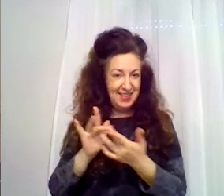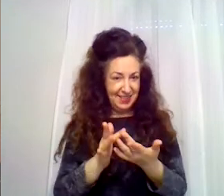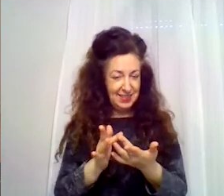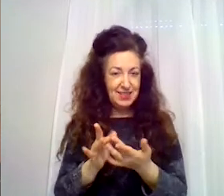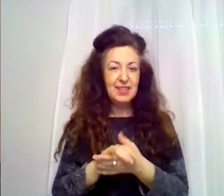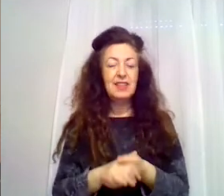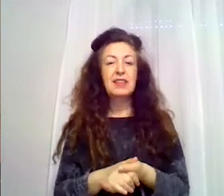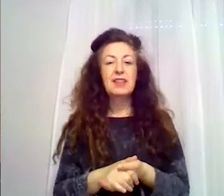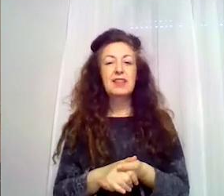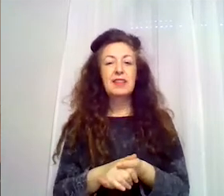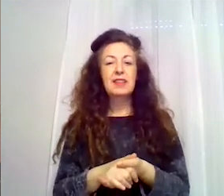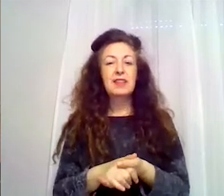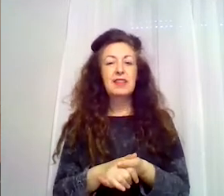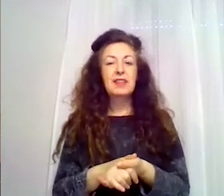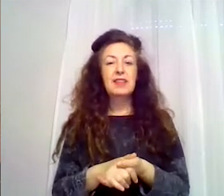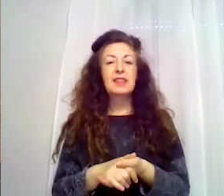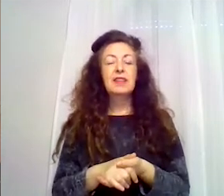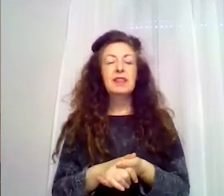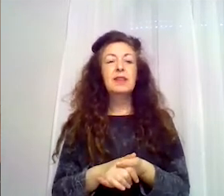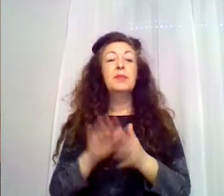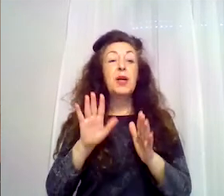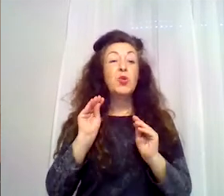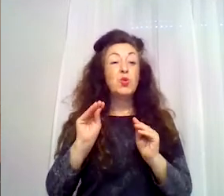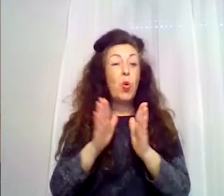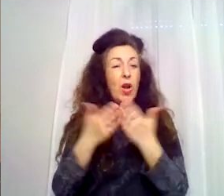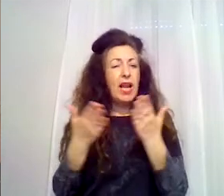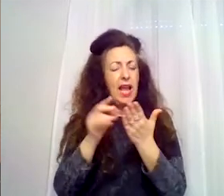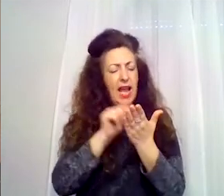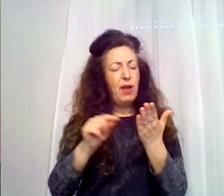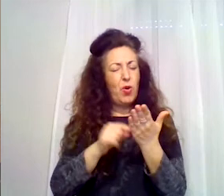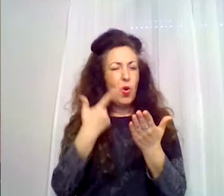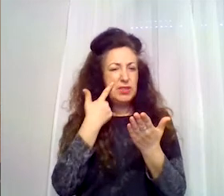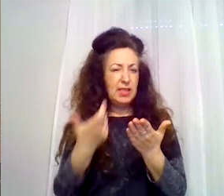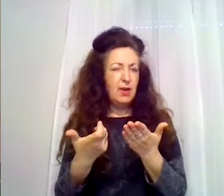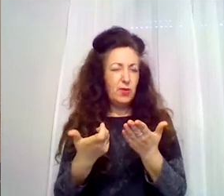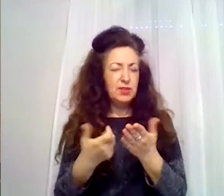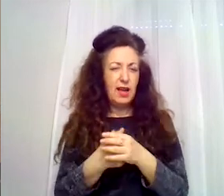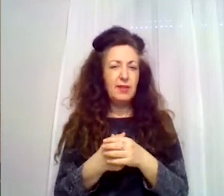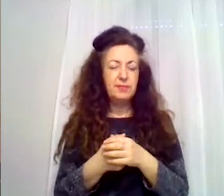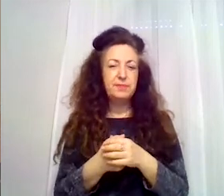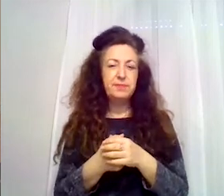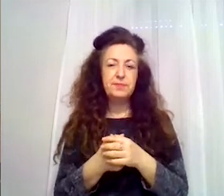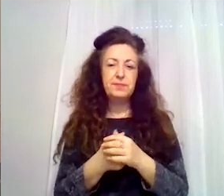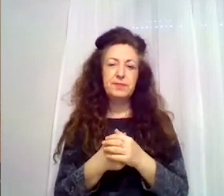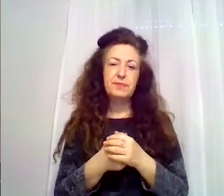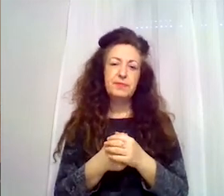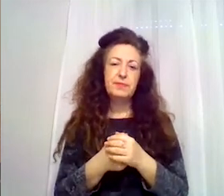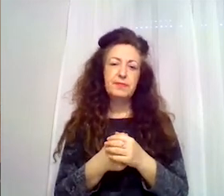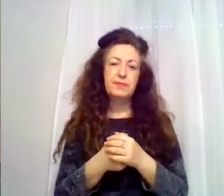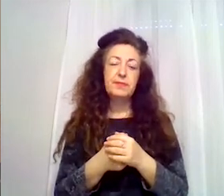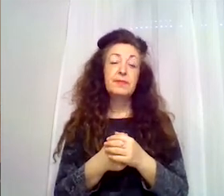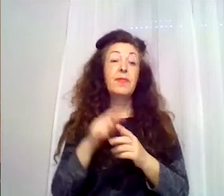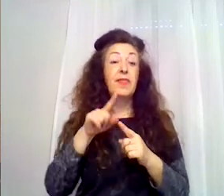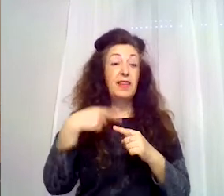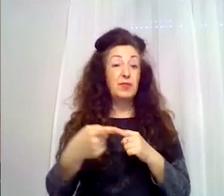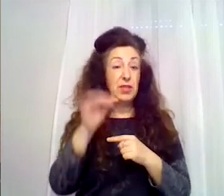eso no se podía decir, y era prohibidísimo, pero esa persona era respetada porque estaba siguiendo